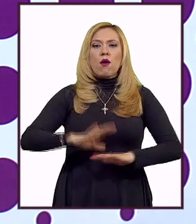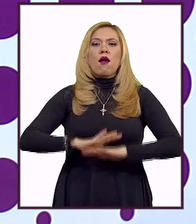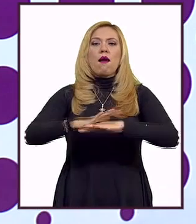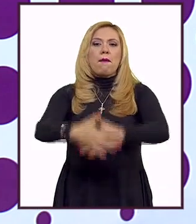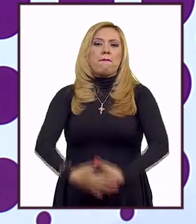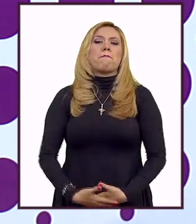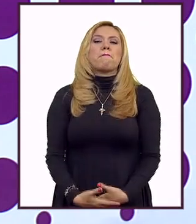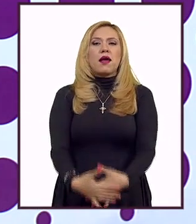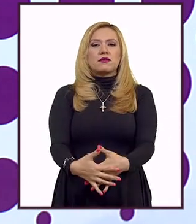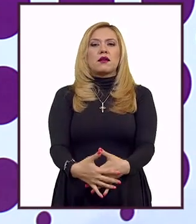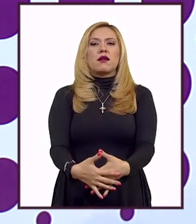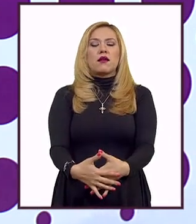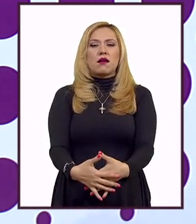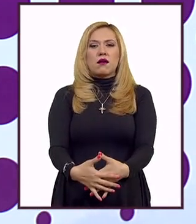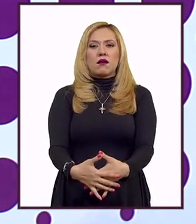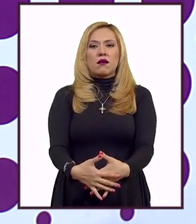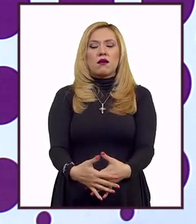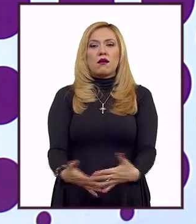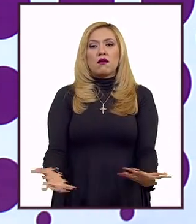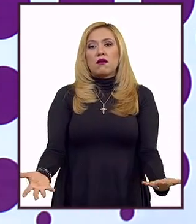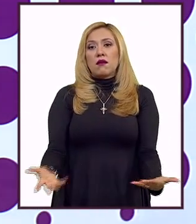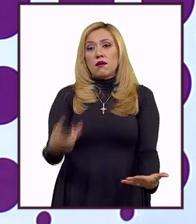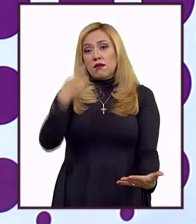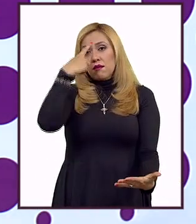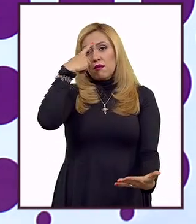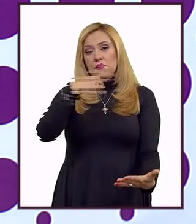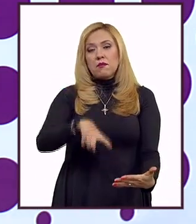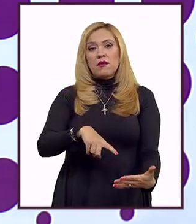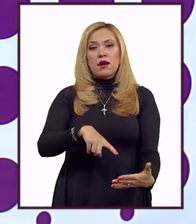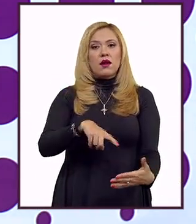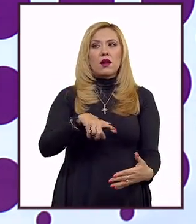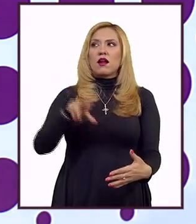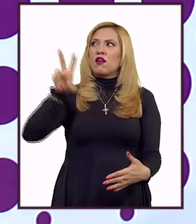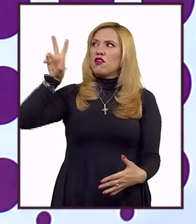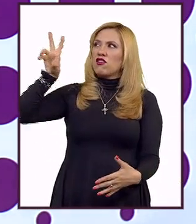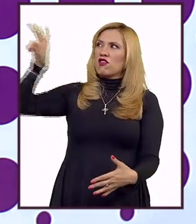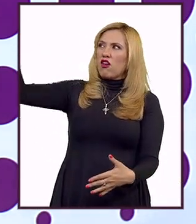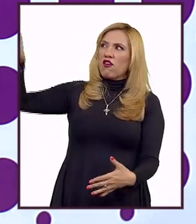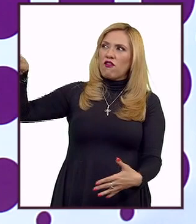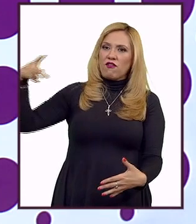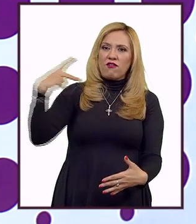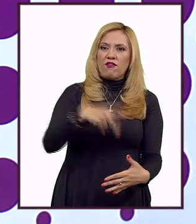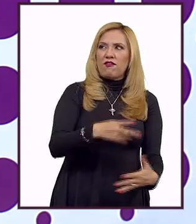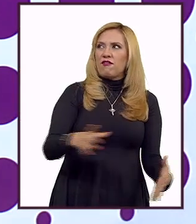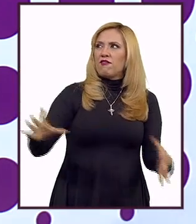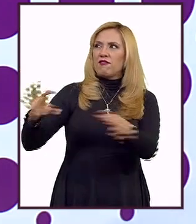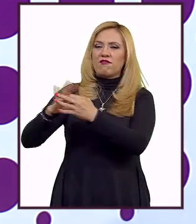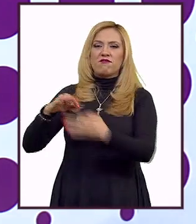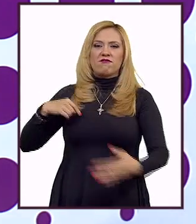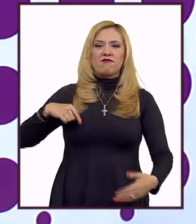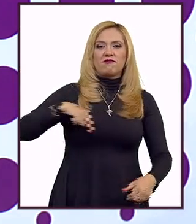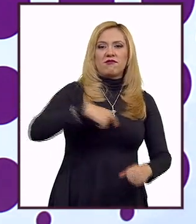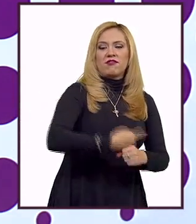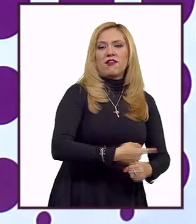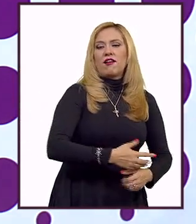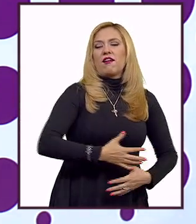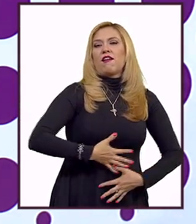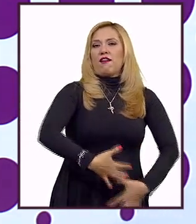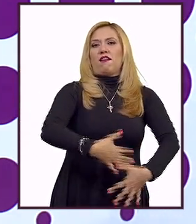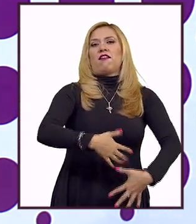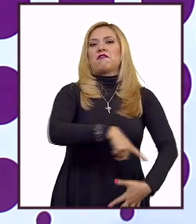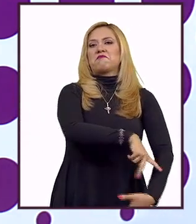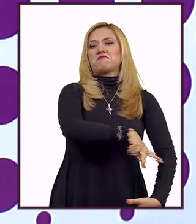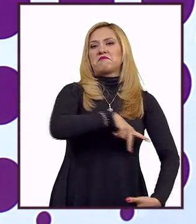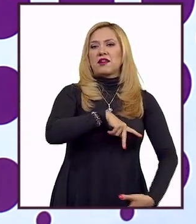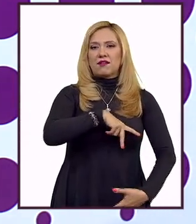a efectos de que no se reprodujera la tribu contraria o el otro grupo social. Entonces, es algo muy fuerte, muy